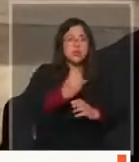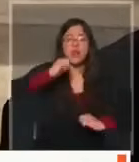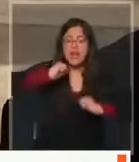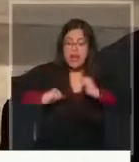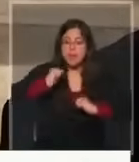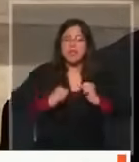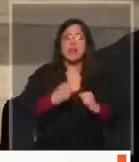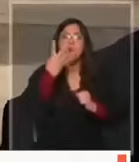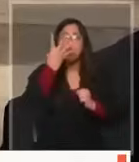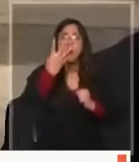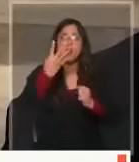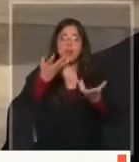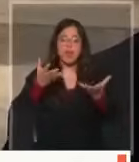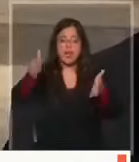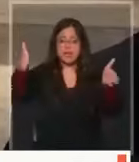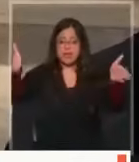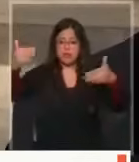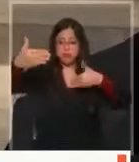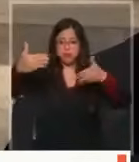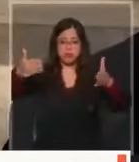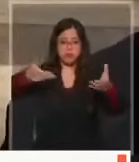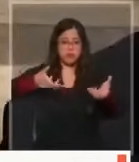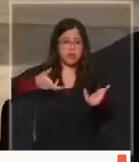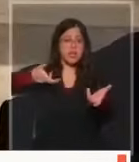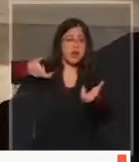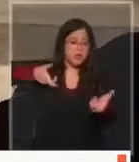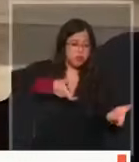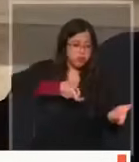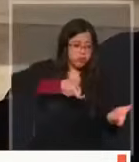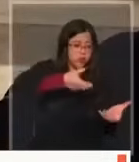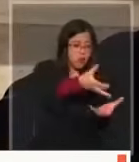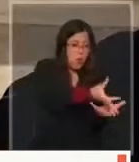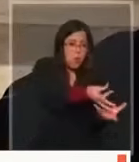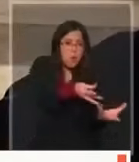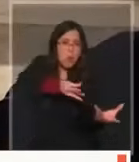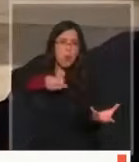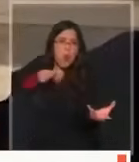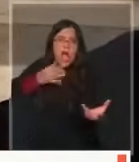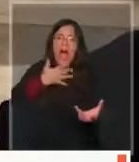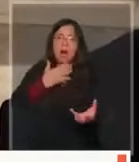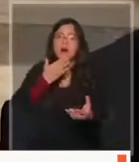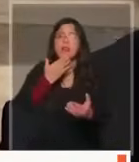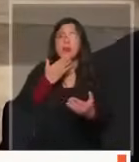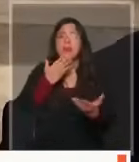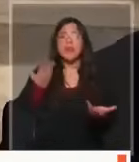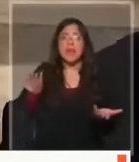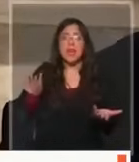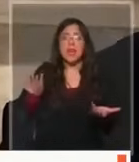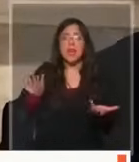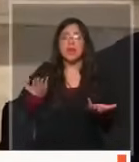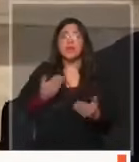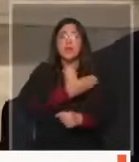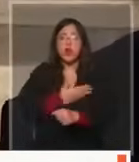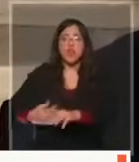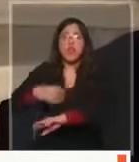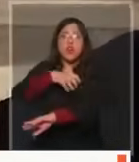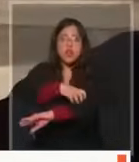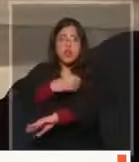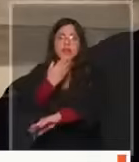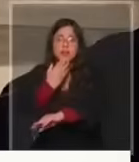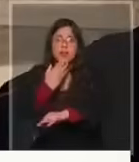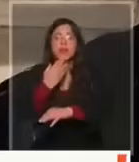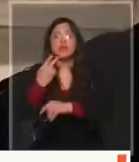4 motobombas de alta capacidad en este sector. El gobierno regional va a poner otras 2 motobombas y el Servio va a poner un